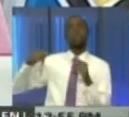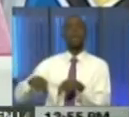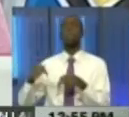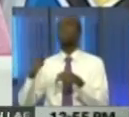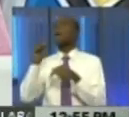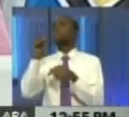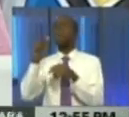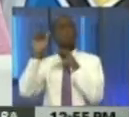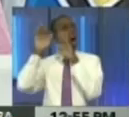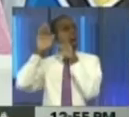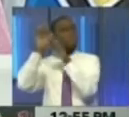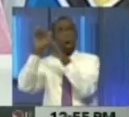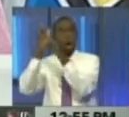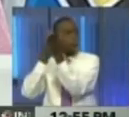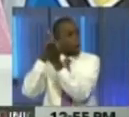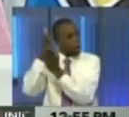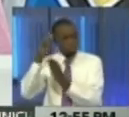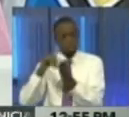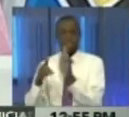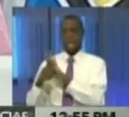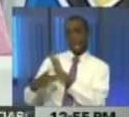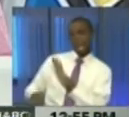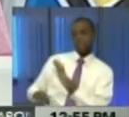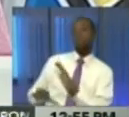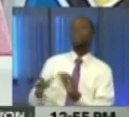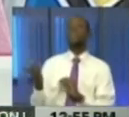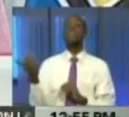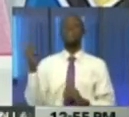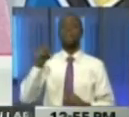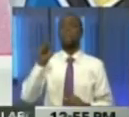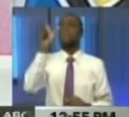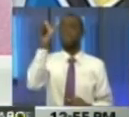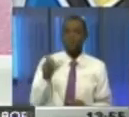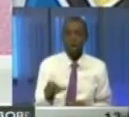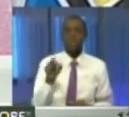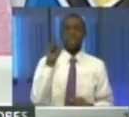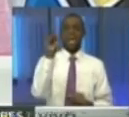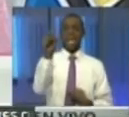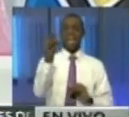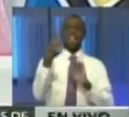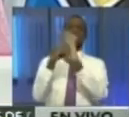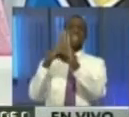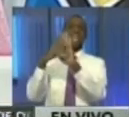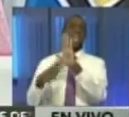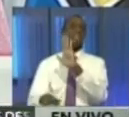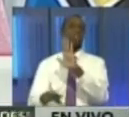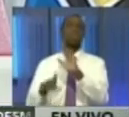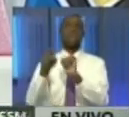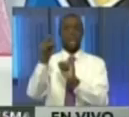la propia funcionario o funcionaria, que tiene el derecho también para que